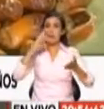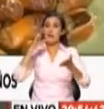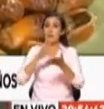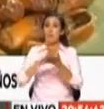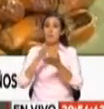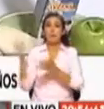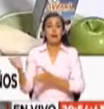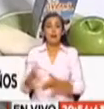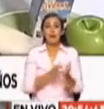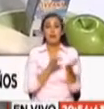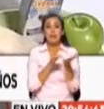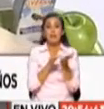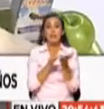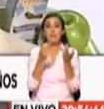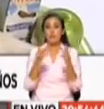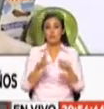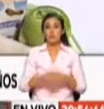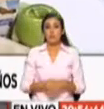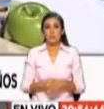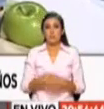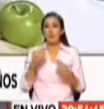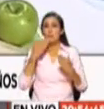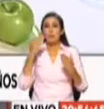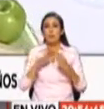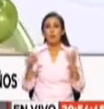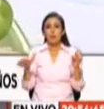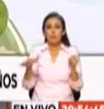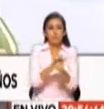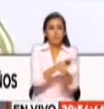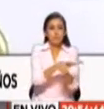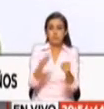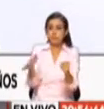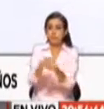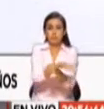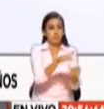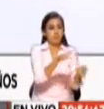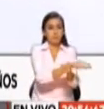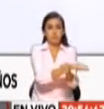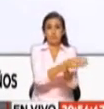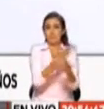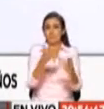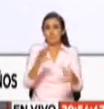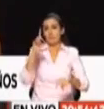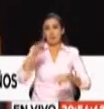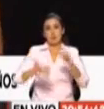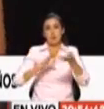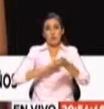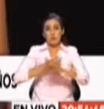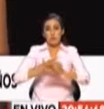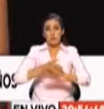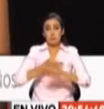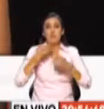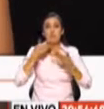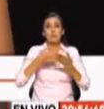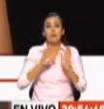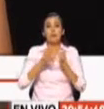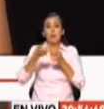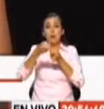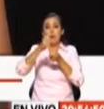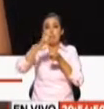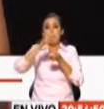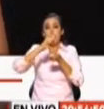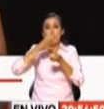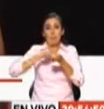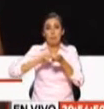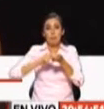el tostado. El exceso de una de las porciones podría tener consecuencias en el desempeño en las aulas. Carbohidratos simples y el exceso